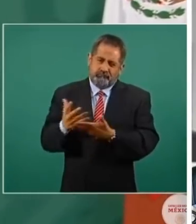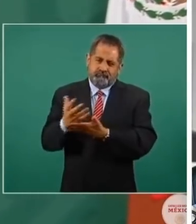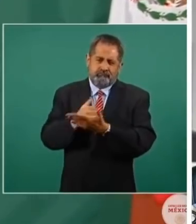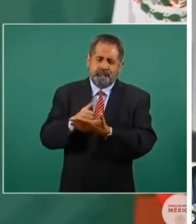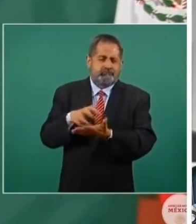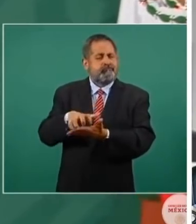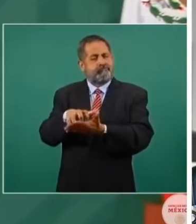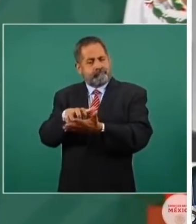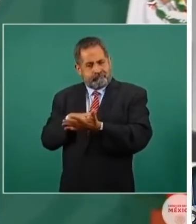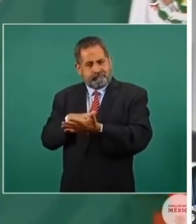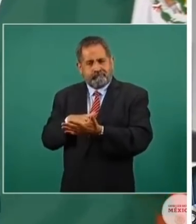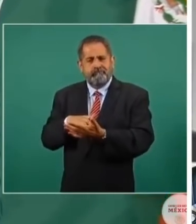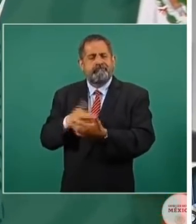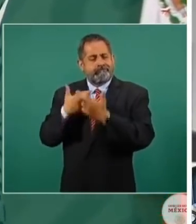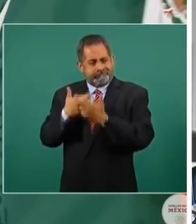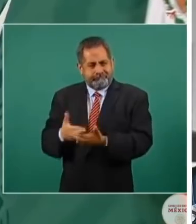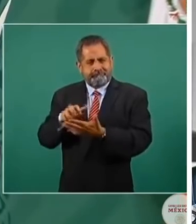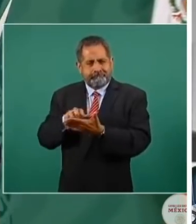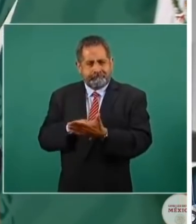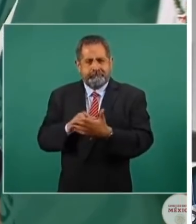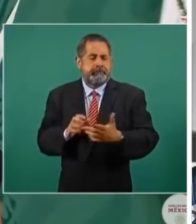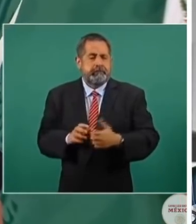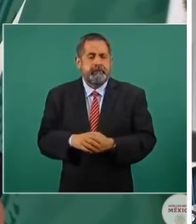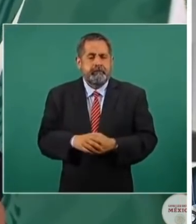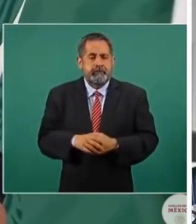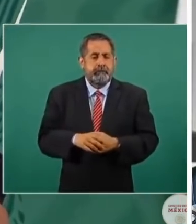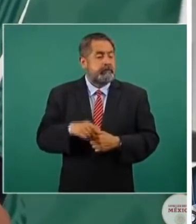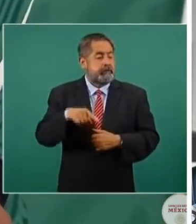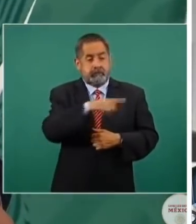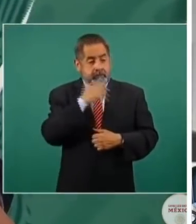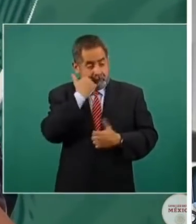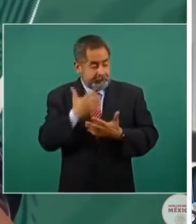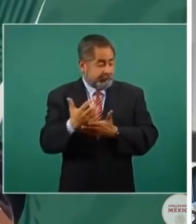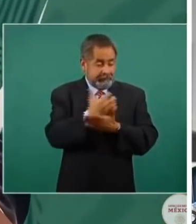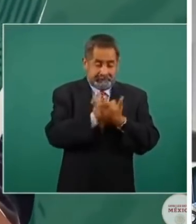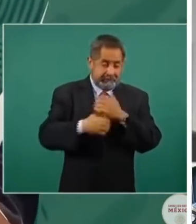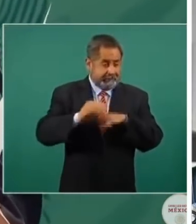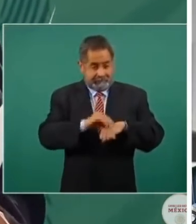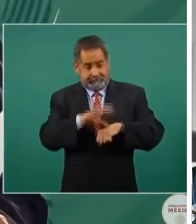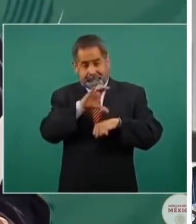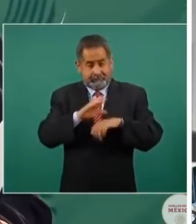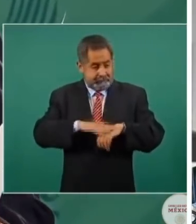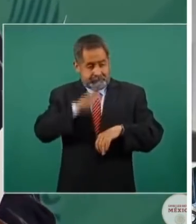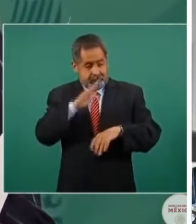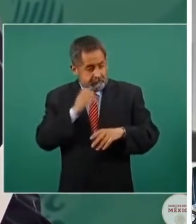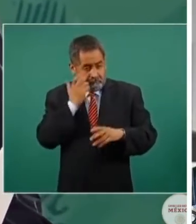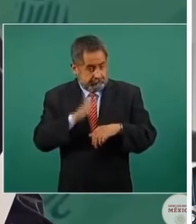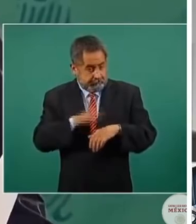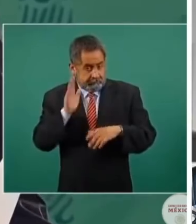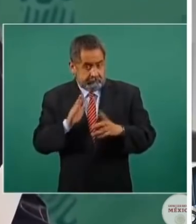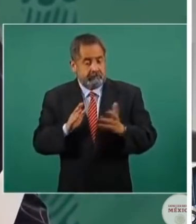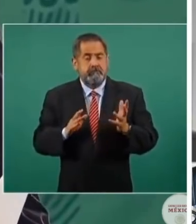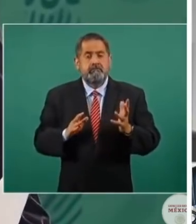radio que a diario está tirando al presidente López Obrador y a su gobierno. Porque no hay que olvidar, amigos y amigas, que están